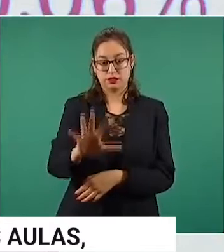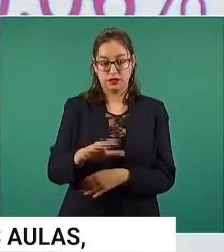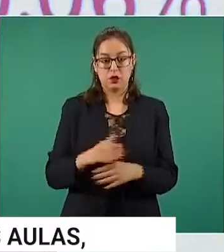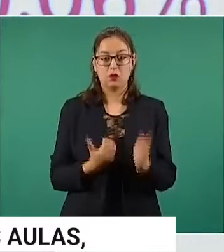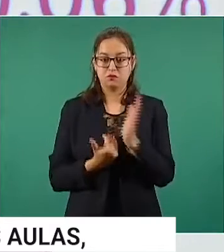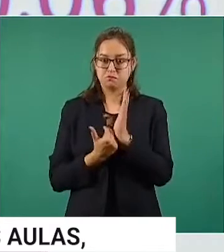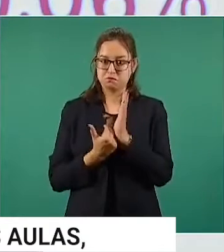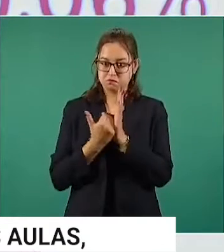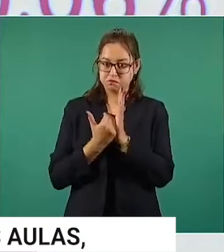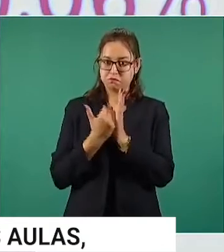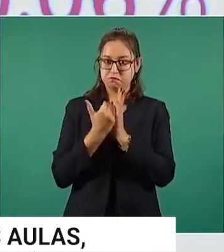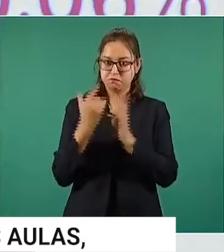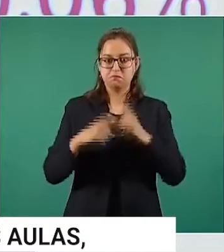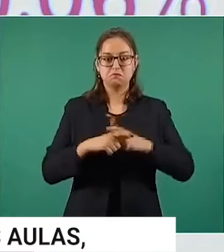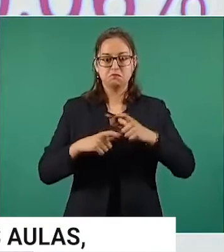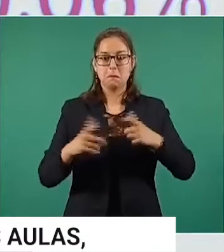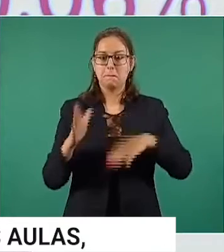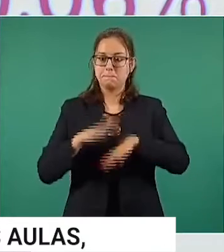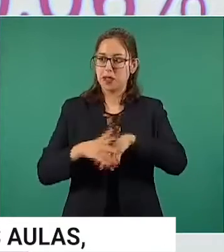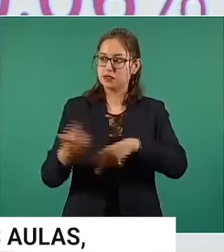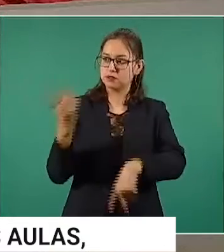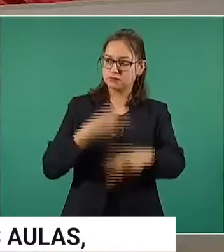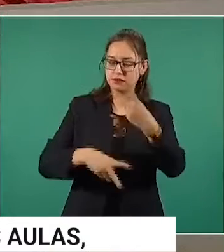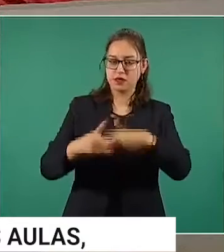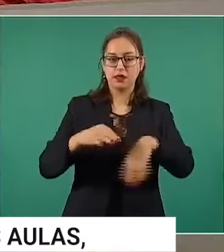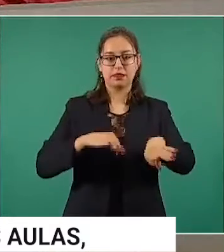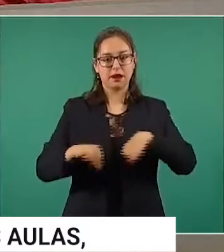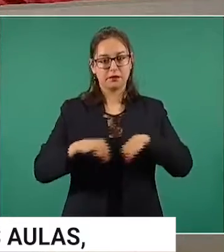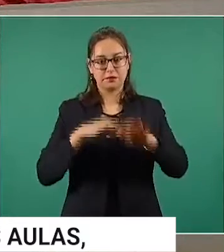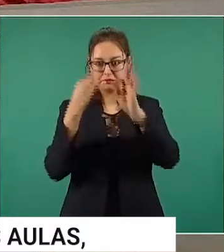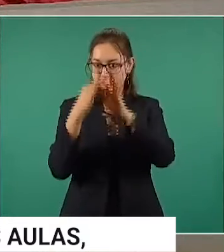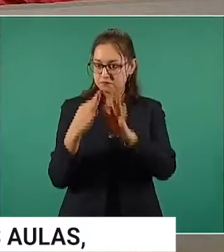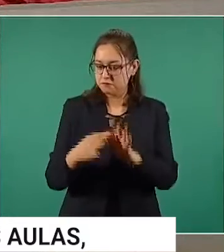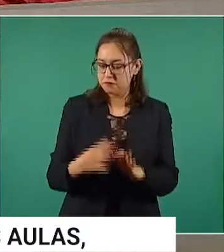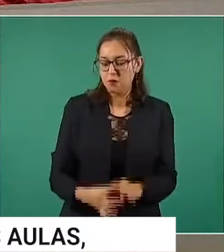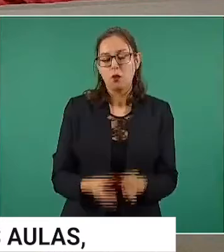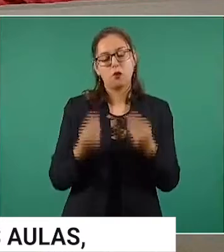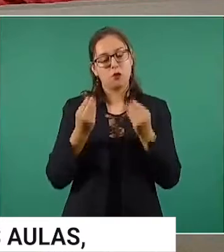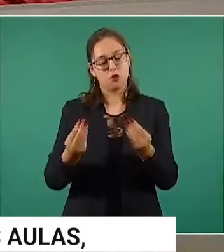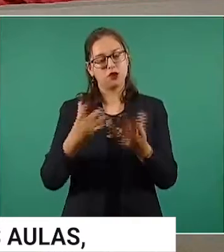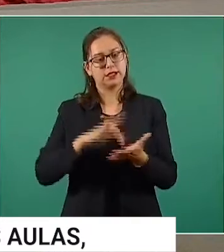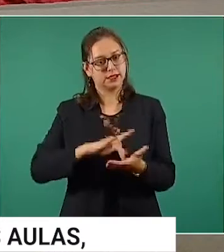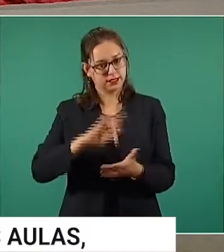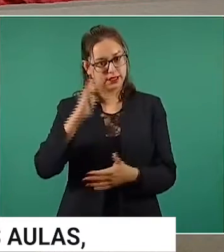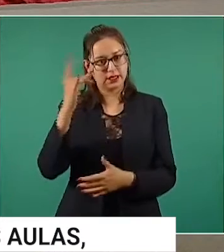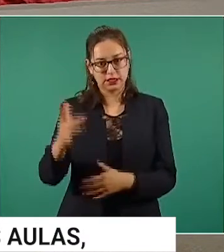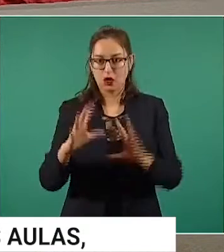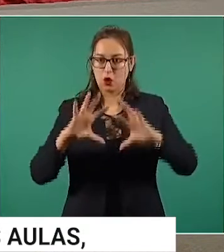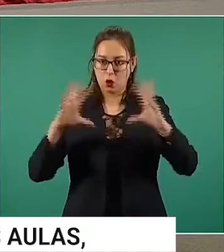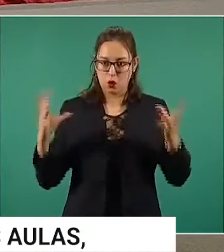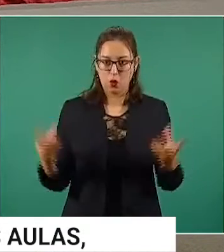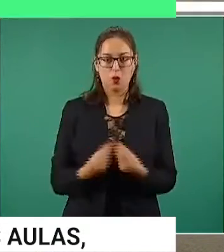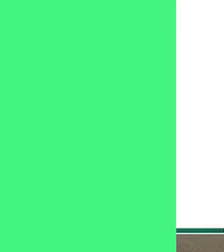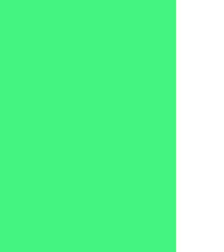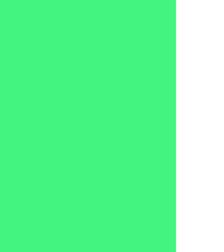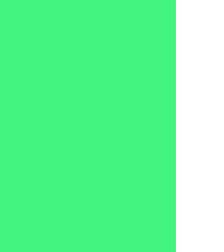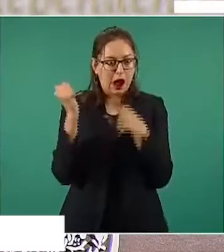1.200.245. Eso la verdad lo agradezco y reconozco el esfuerzo que se está haciendo para este regreso que de manera conjunta se está